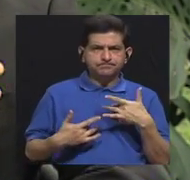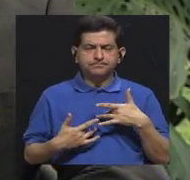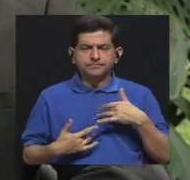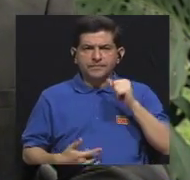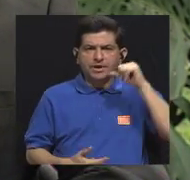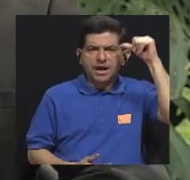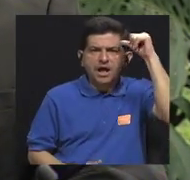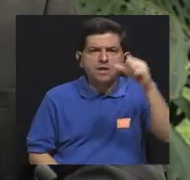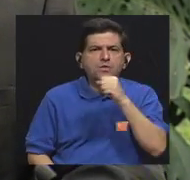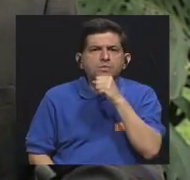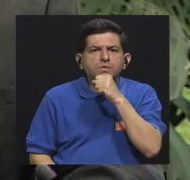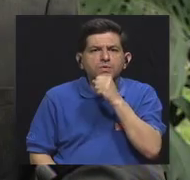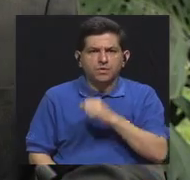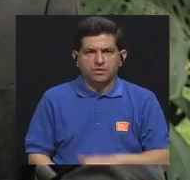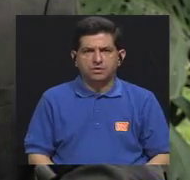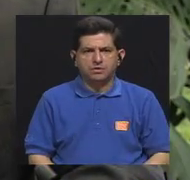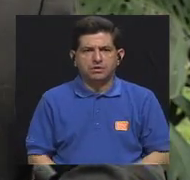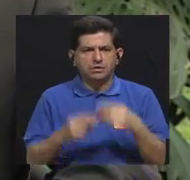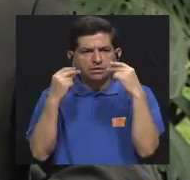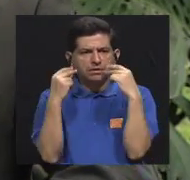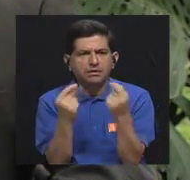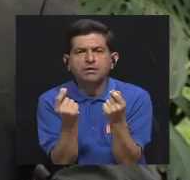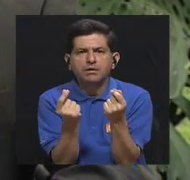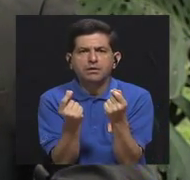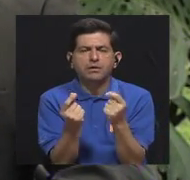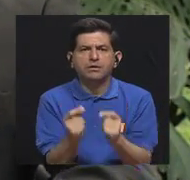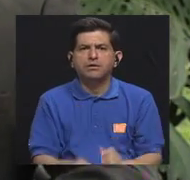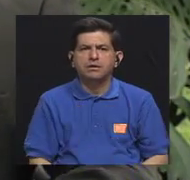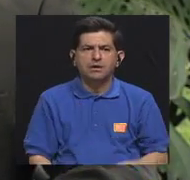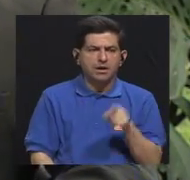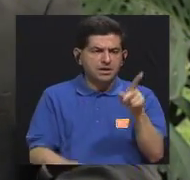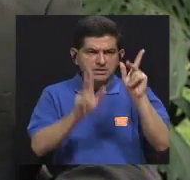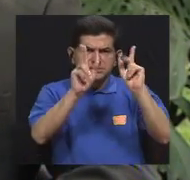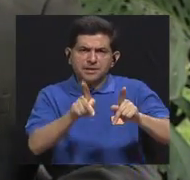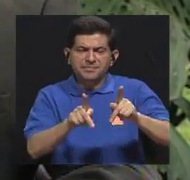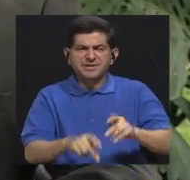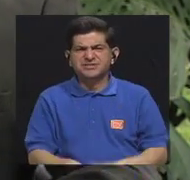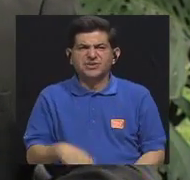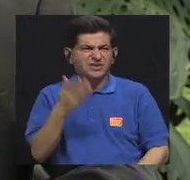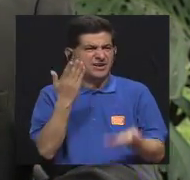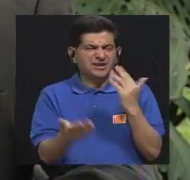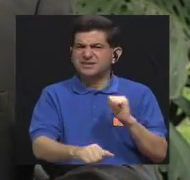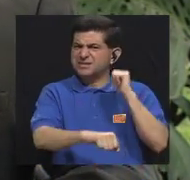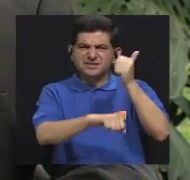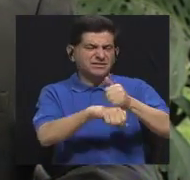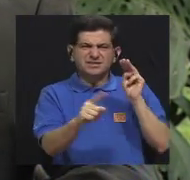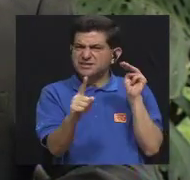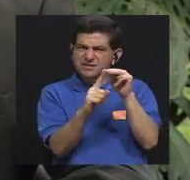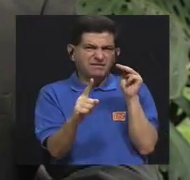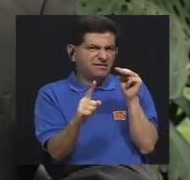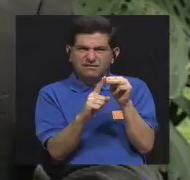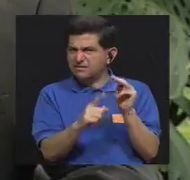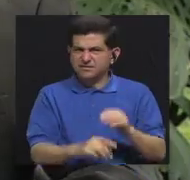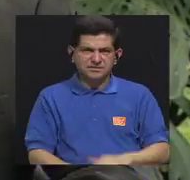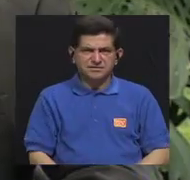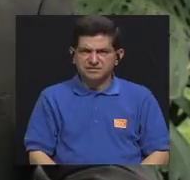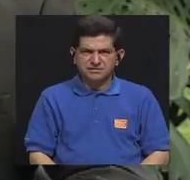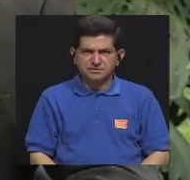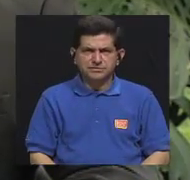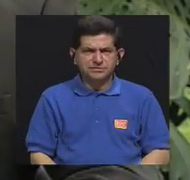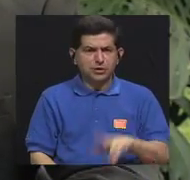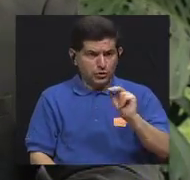de que el adulto mayor, de pronto, que no se establece, que deja de establecerse metas, o